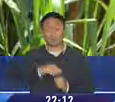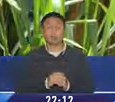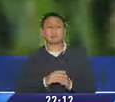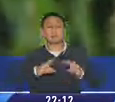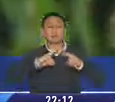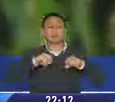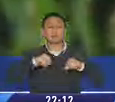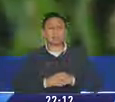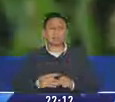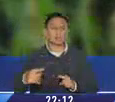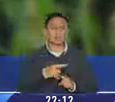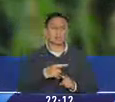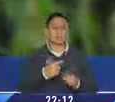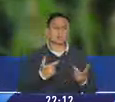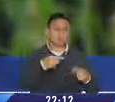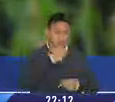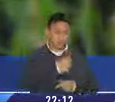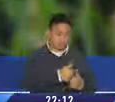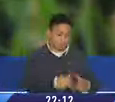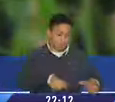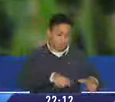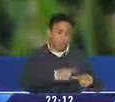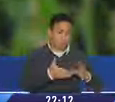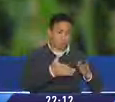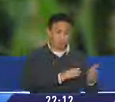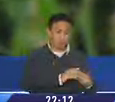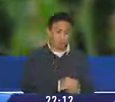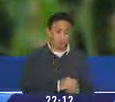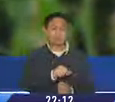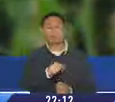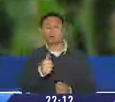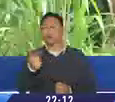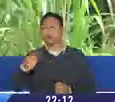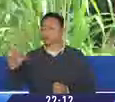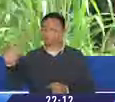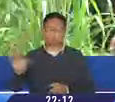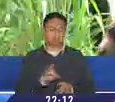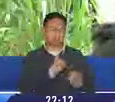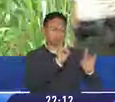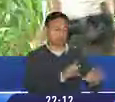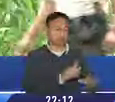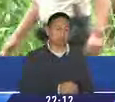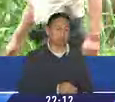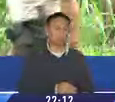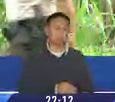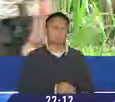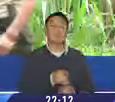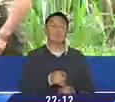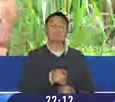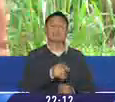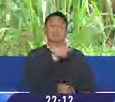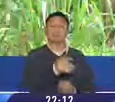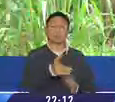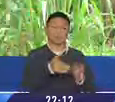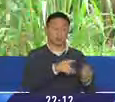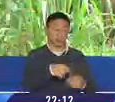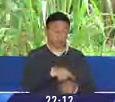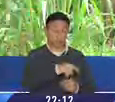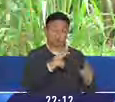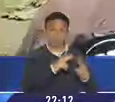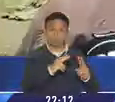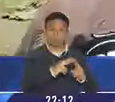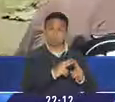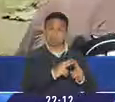si el asesinato se dio en el lugar o si se trataría de una escena secundaria. Esto debido a que al fallecido nadie lo conoce en el